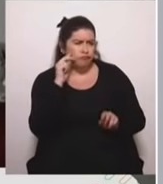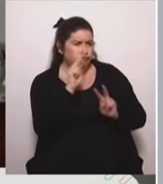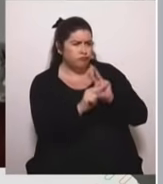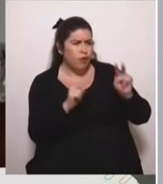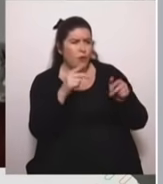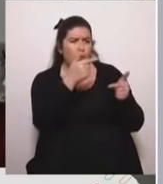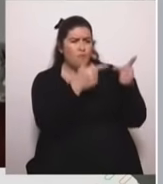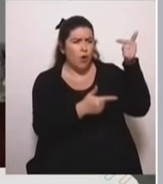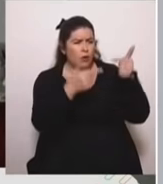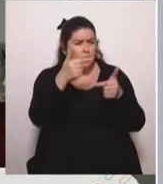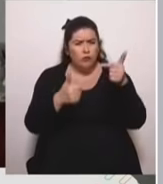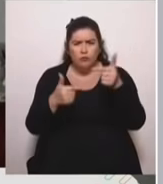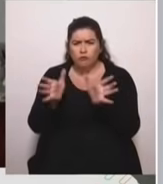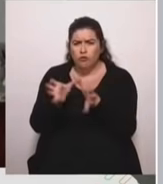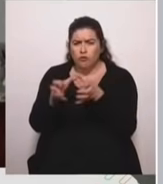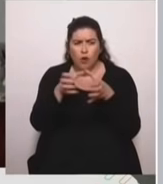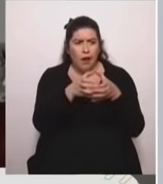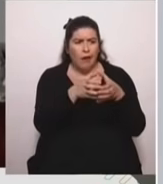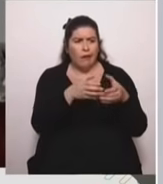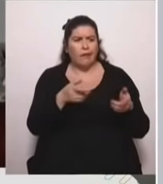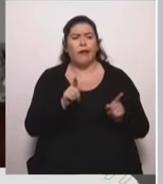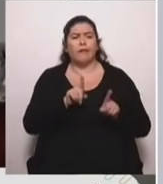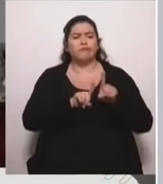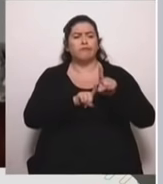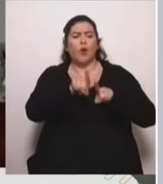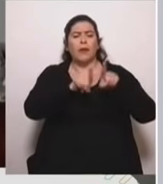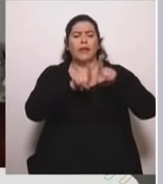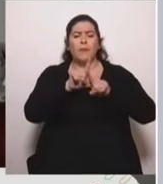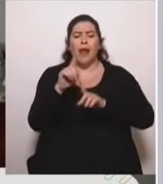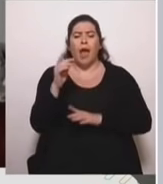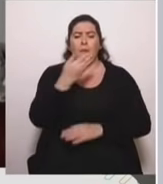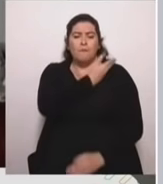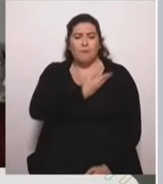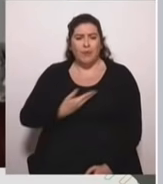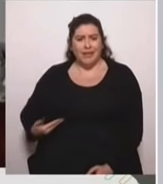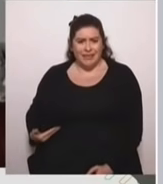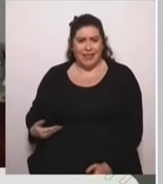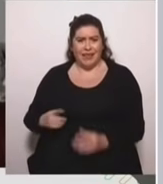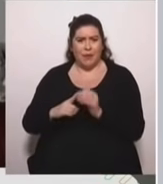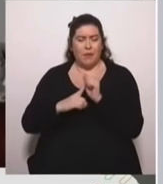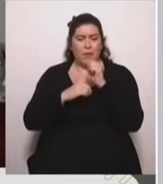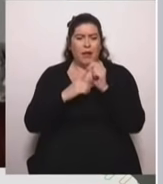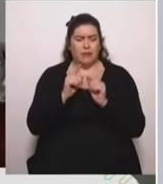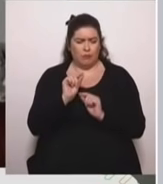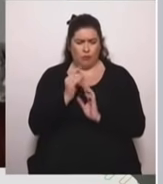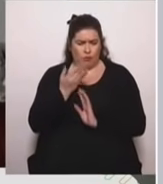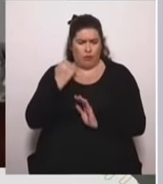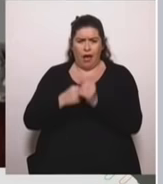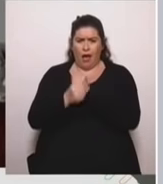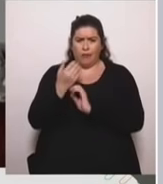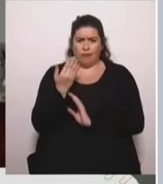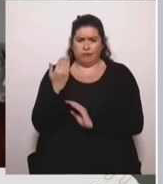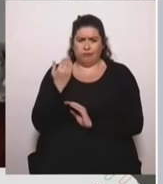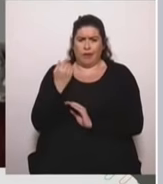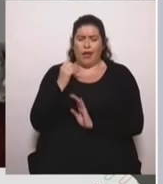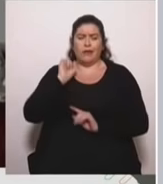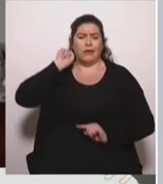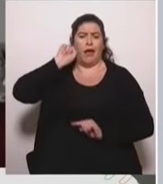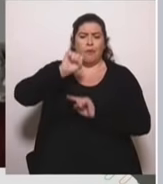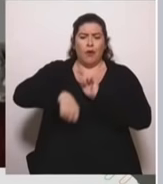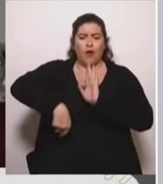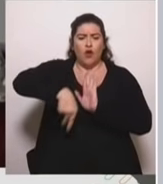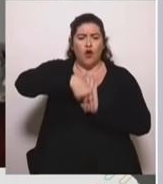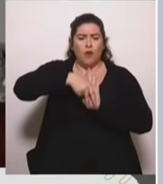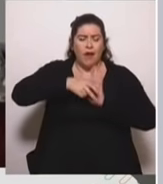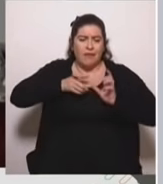el vicepresidente Jaime Baza, hasta ir logrando la mayoría absoluta en torno a un determinado texto. Marisol, en los últimos dos